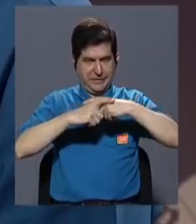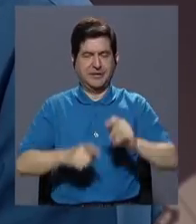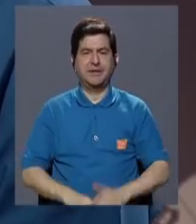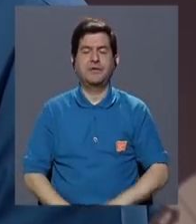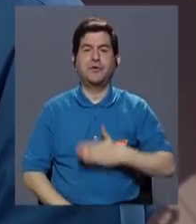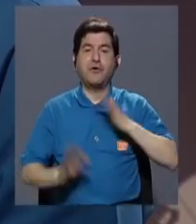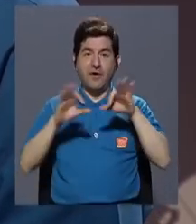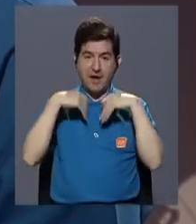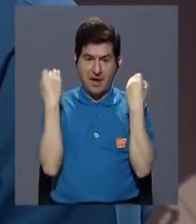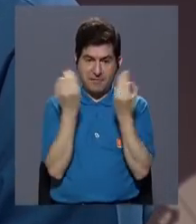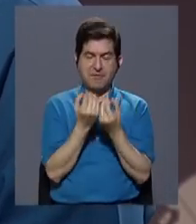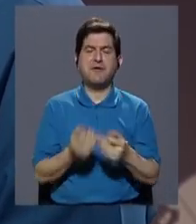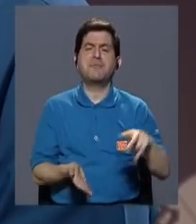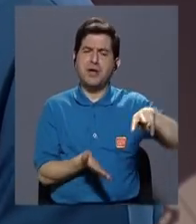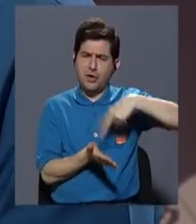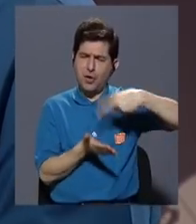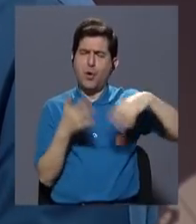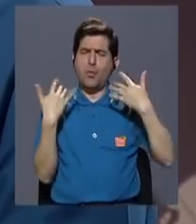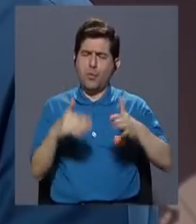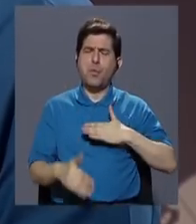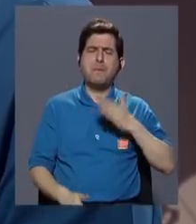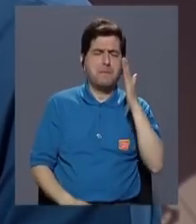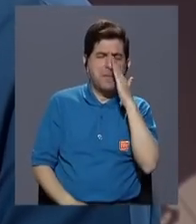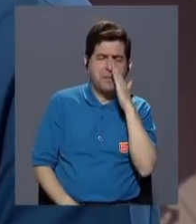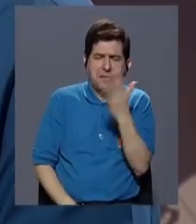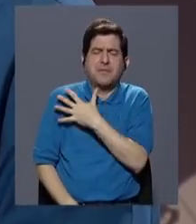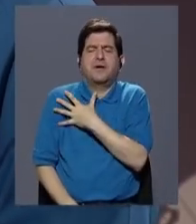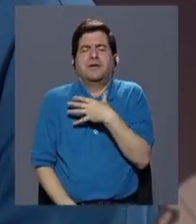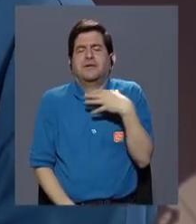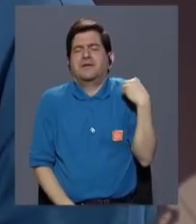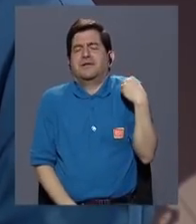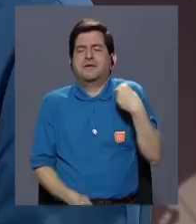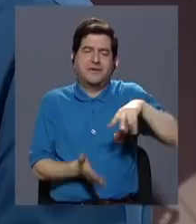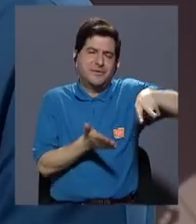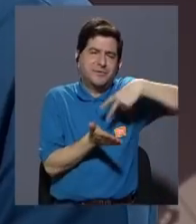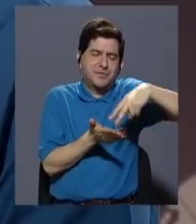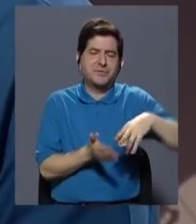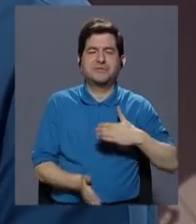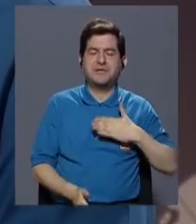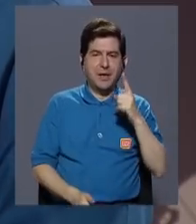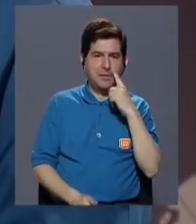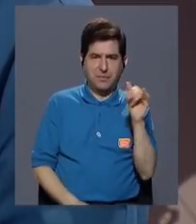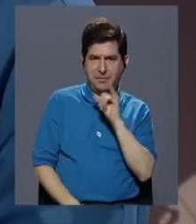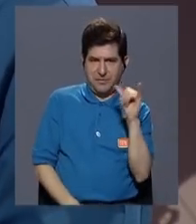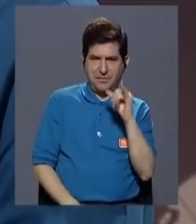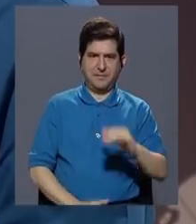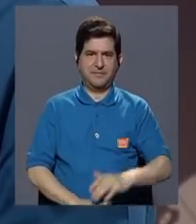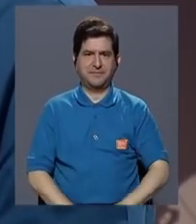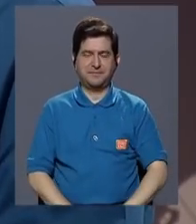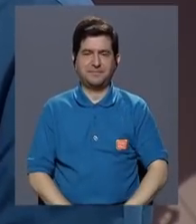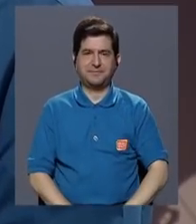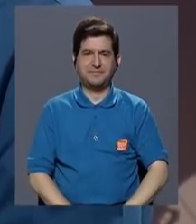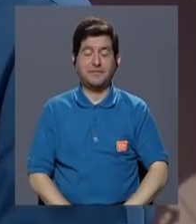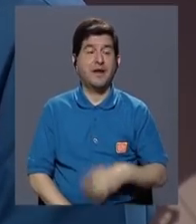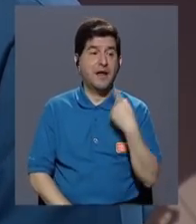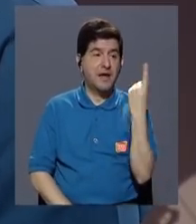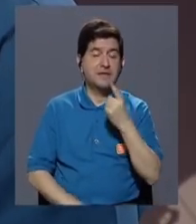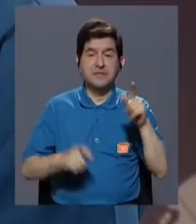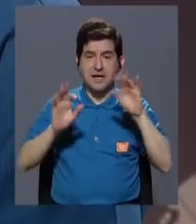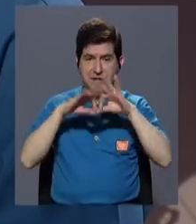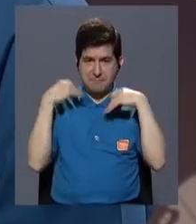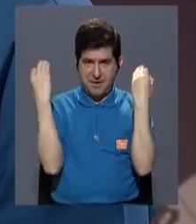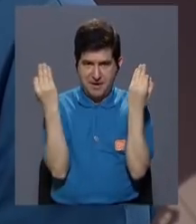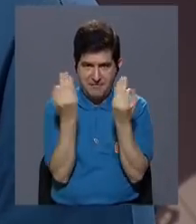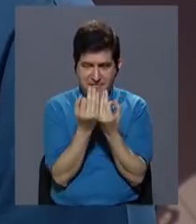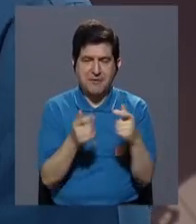en mi familia siempre ha habido mucho baile mi mamá es una gran amante del baile y papá también esté siempre las fiestas